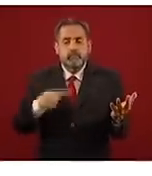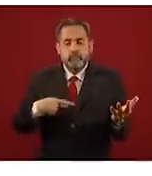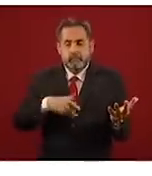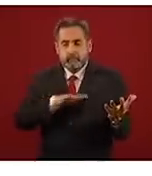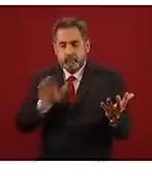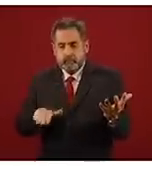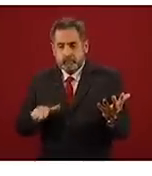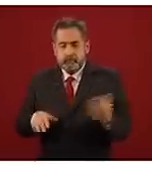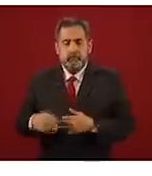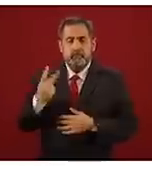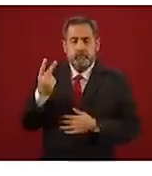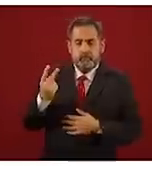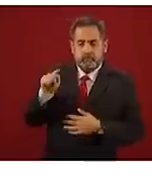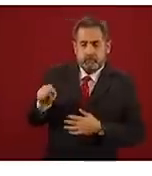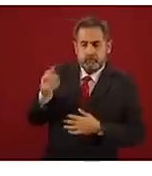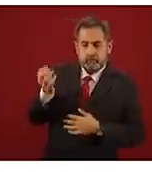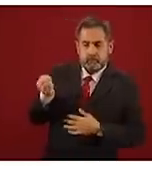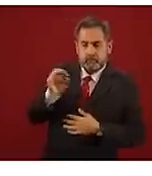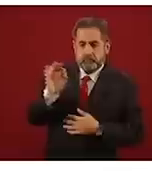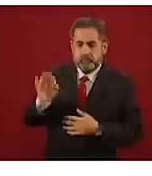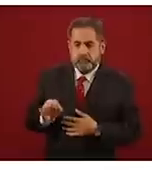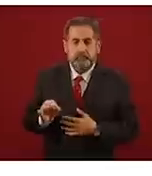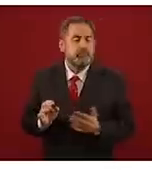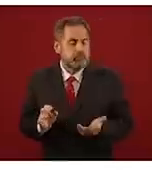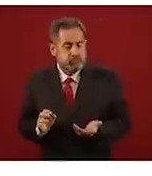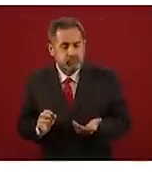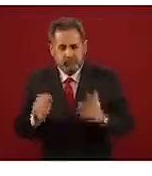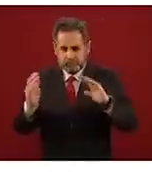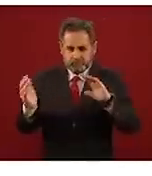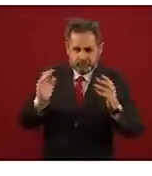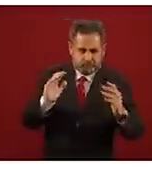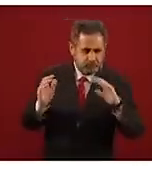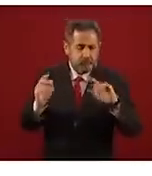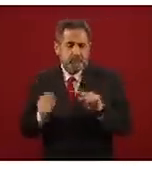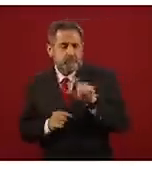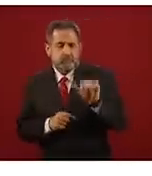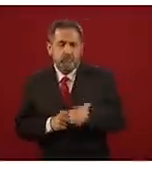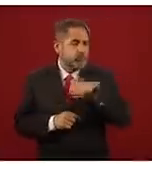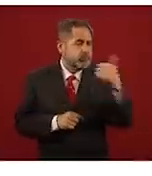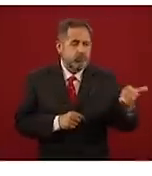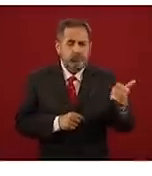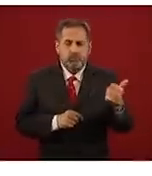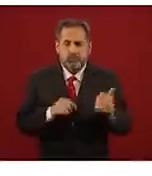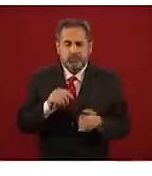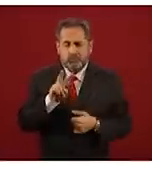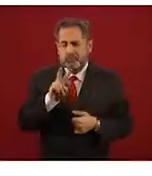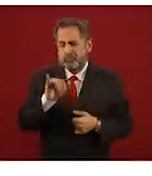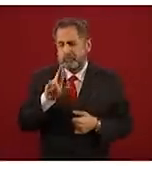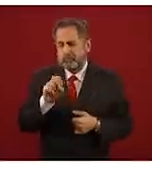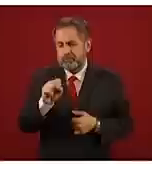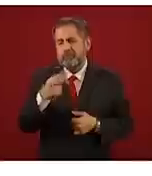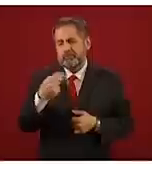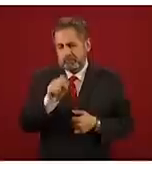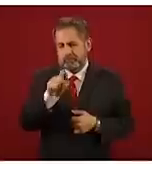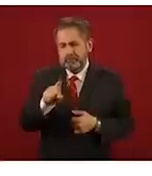de 2.9%. Y comparado con otros virus corona de esta misma